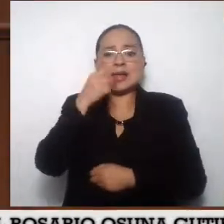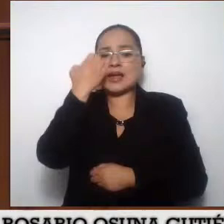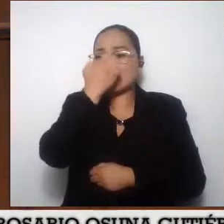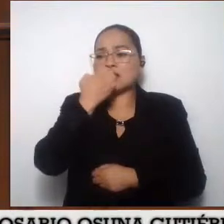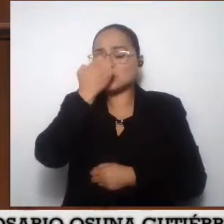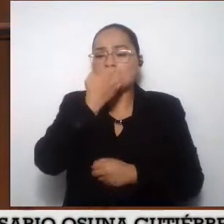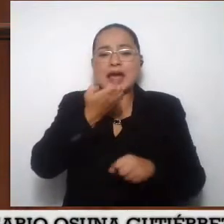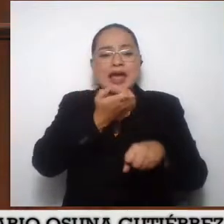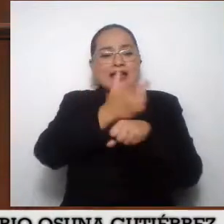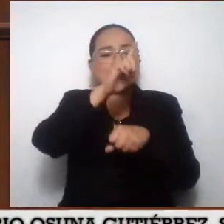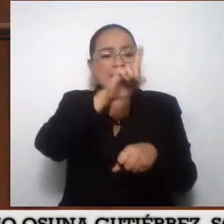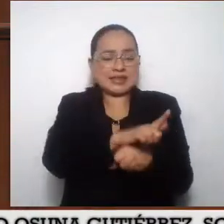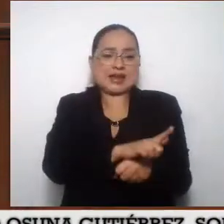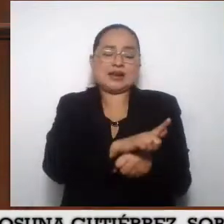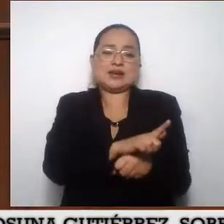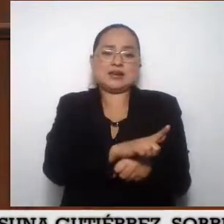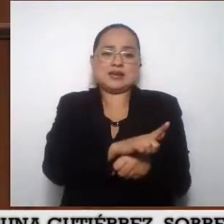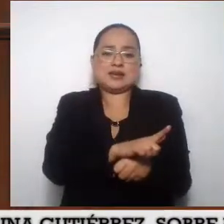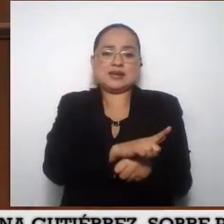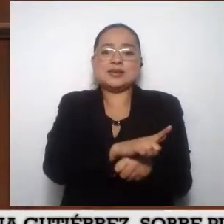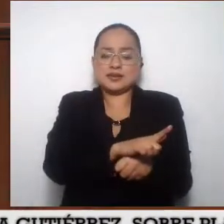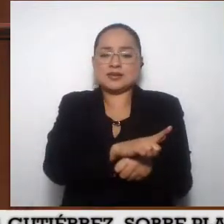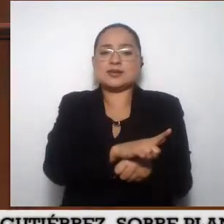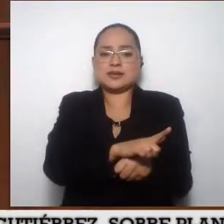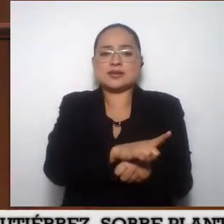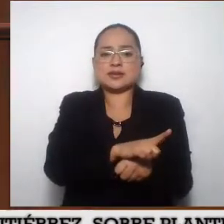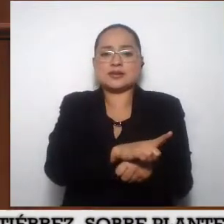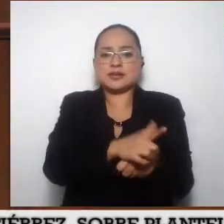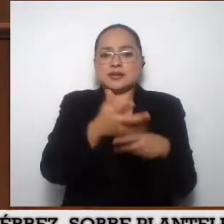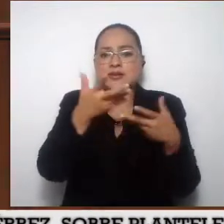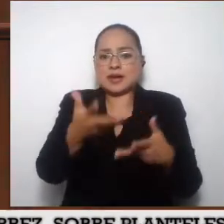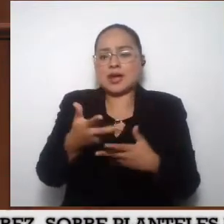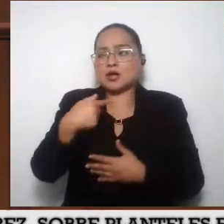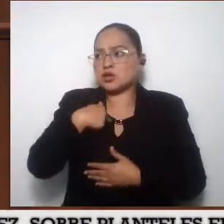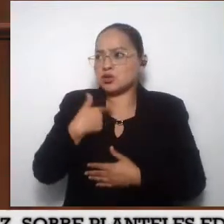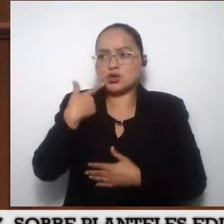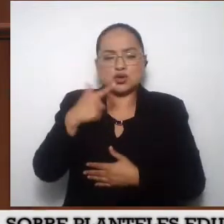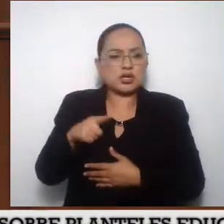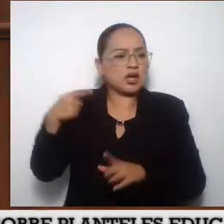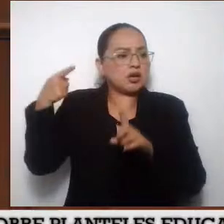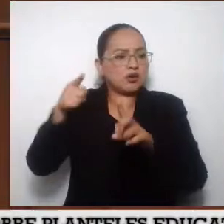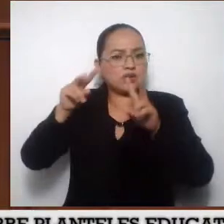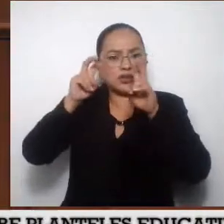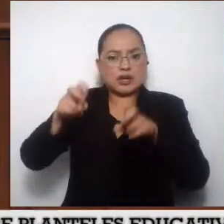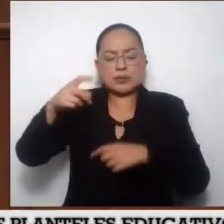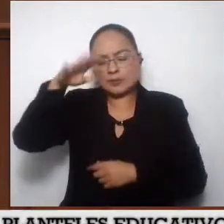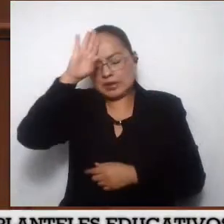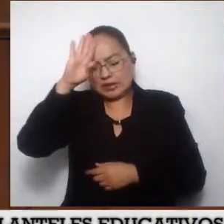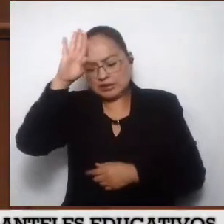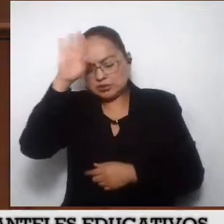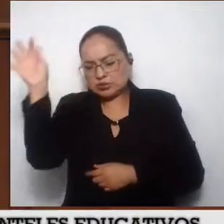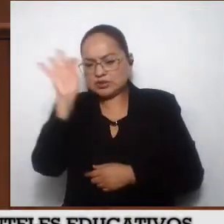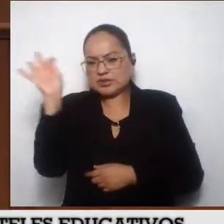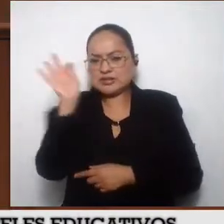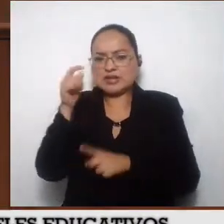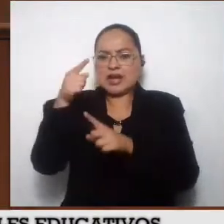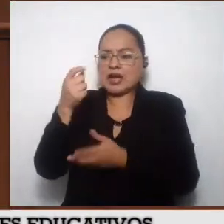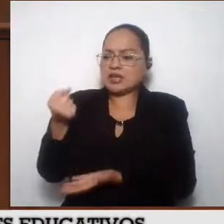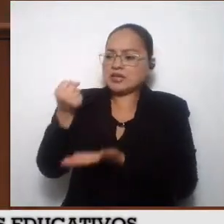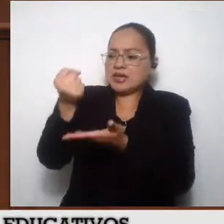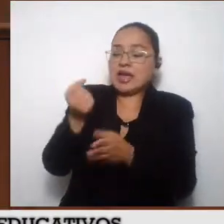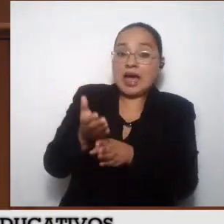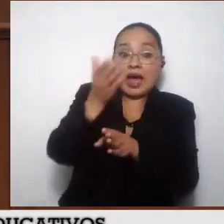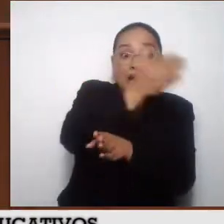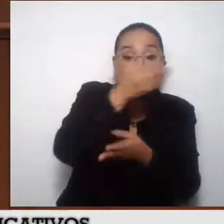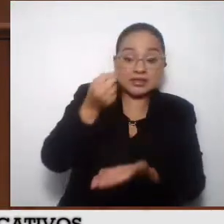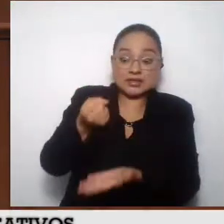presentan estos daños, y yo no quiero pensar que es por falta de que los recursos que estaban destinados anteriormente no